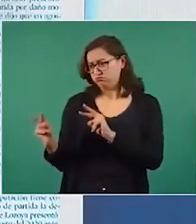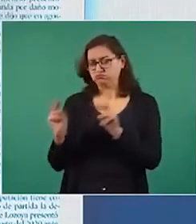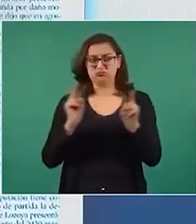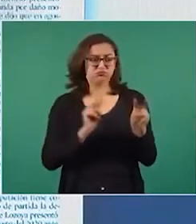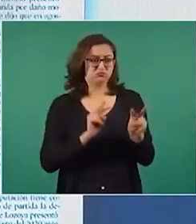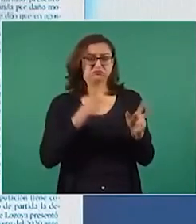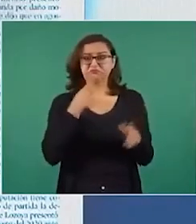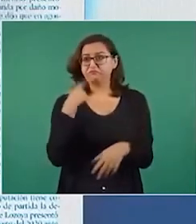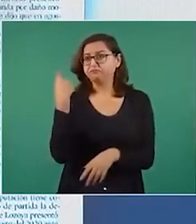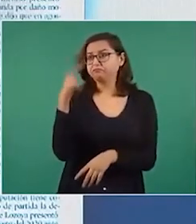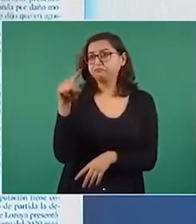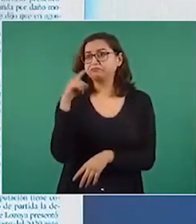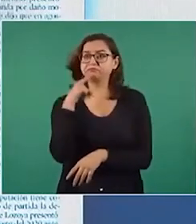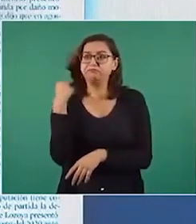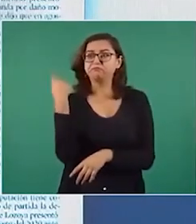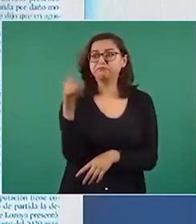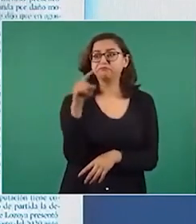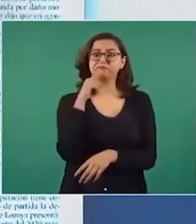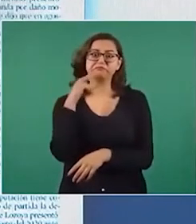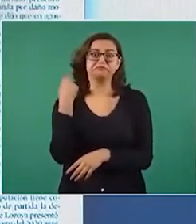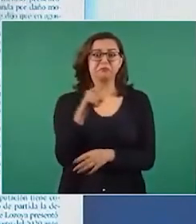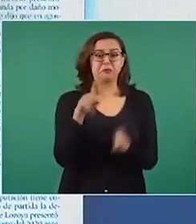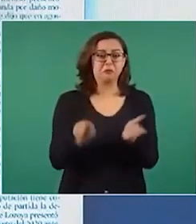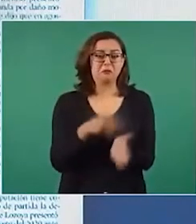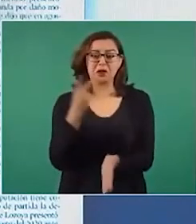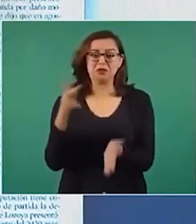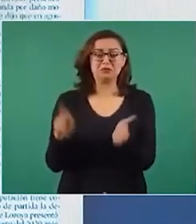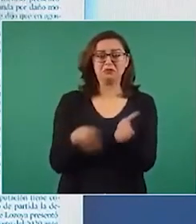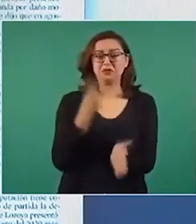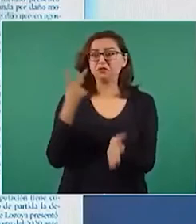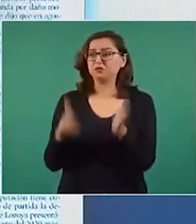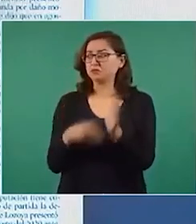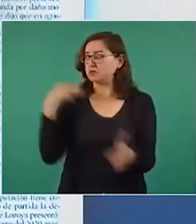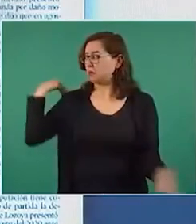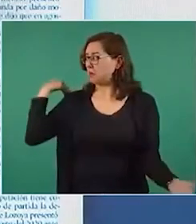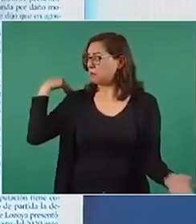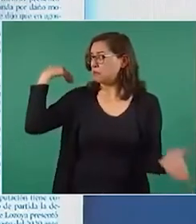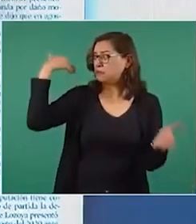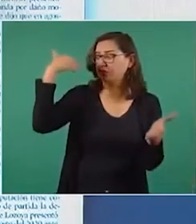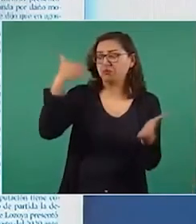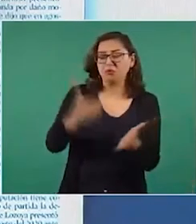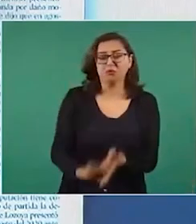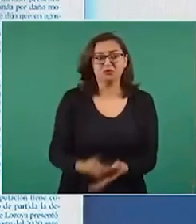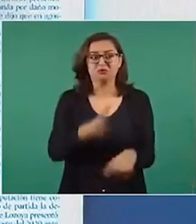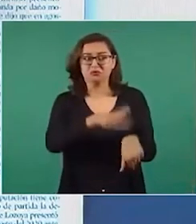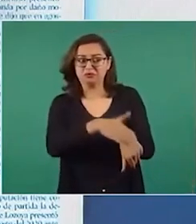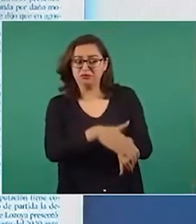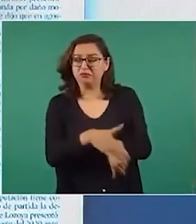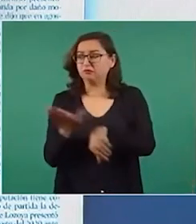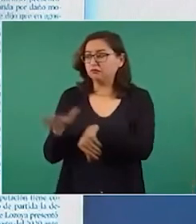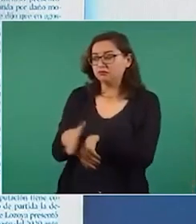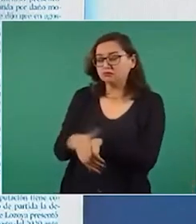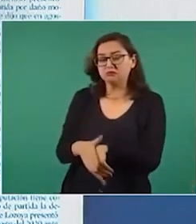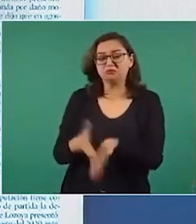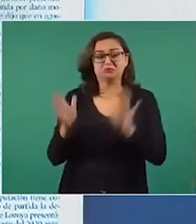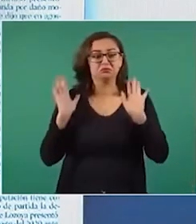pero no es mi fuerte la venganza, no tengo que ver absolutamente nada con la denuncia de este señor.